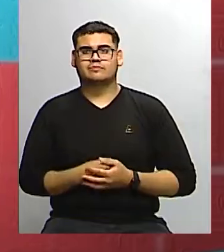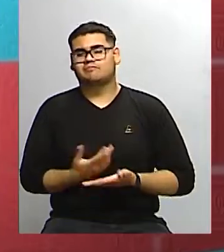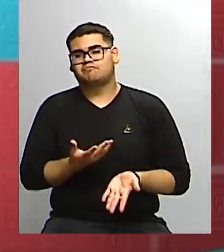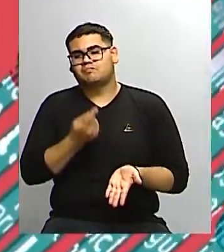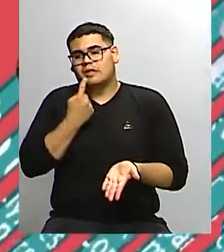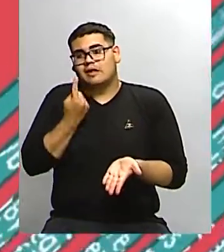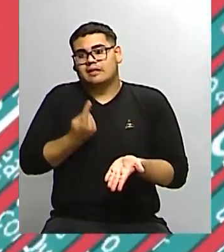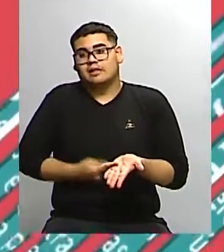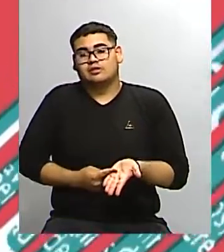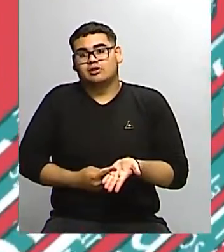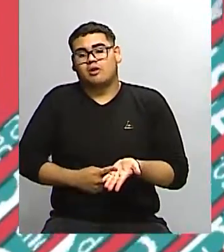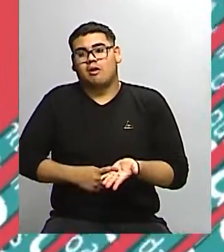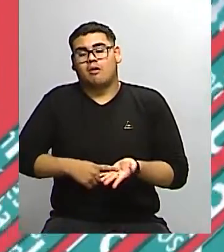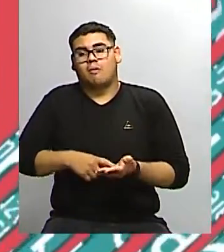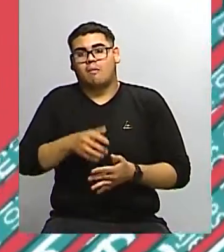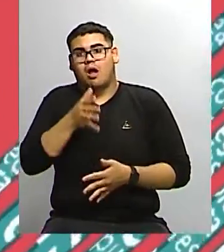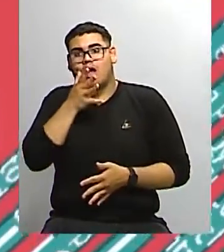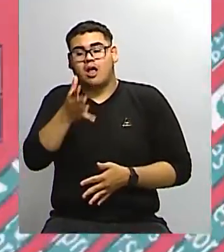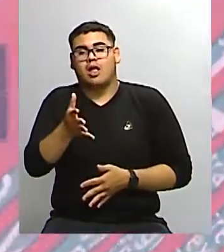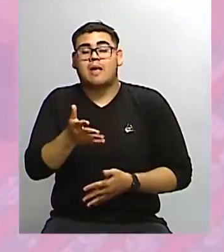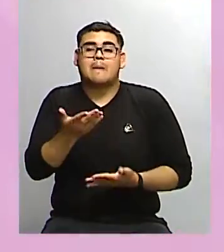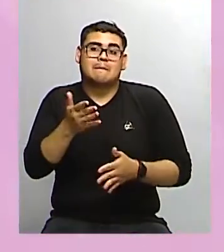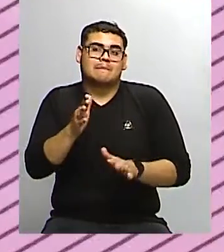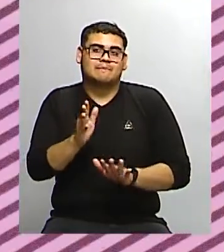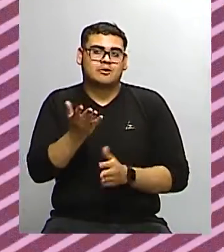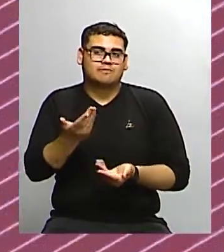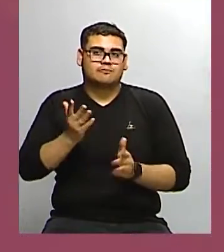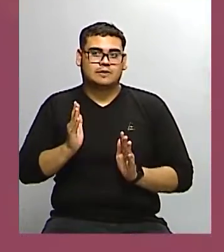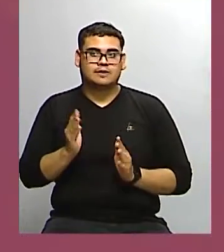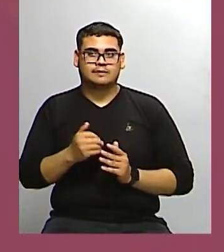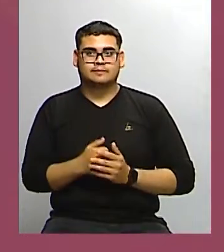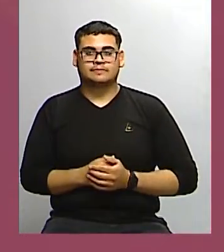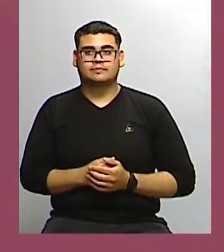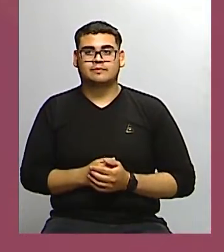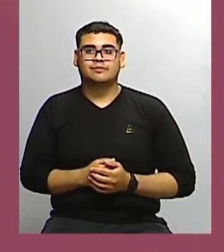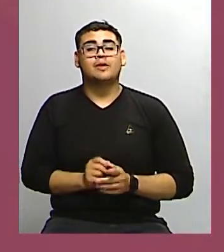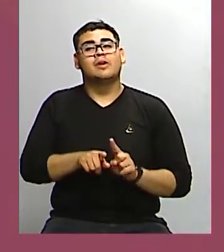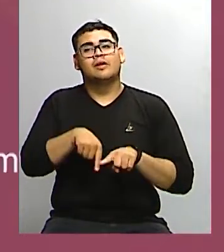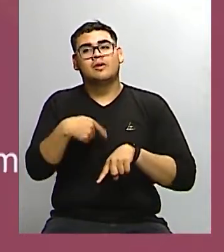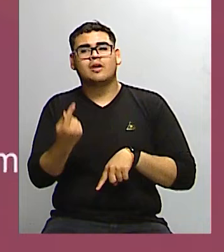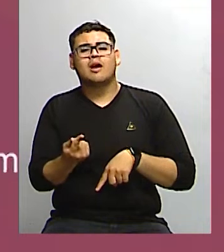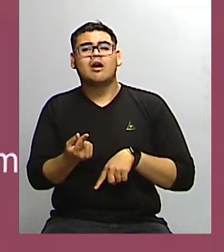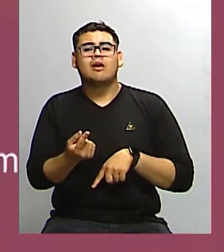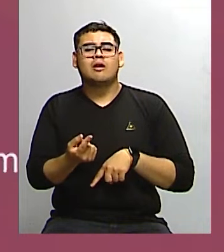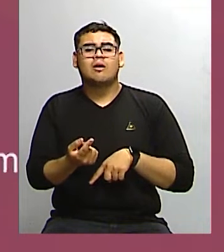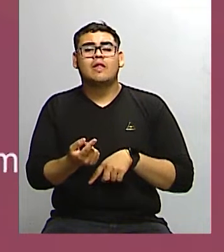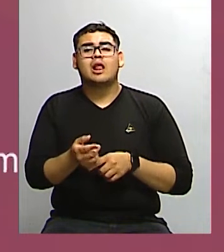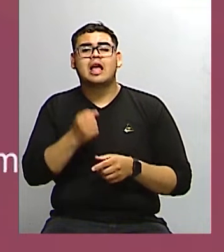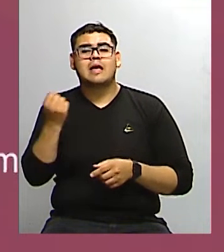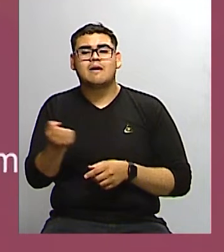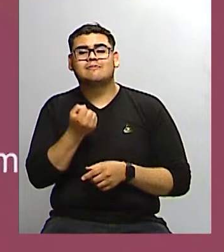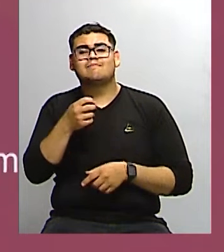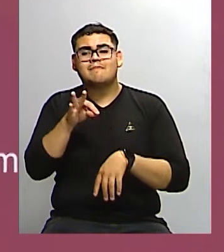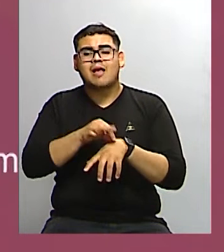decisión bastante drástica, pero es una de las posibilidades. Y la otra, si no, es tener un control muy